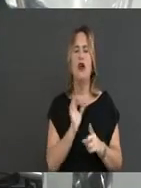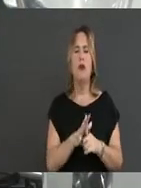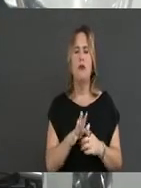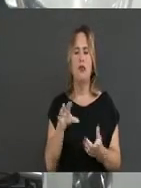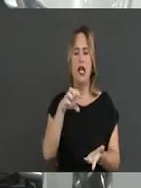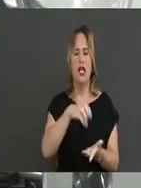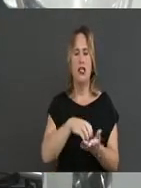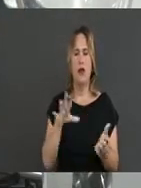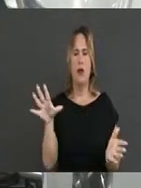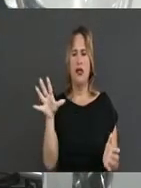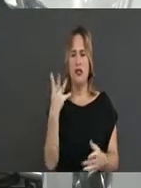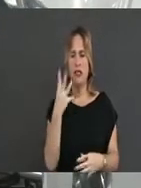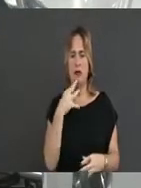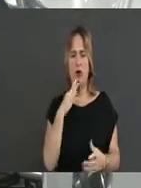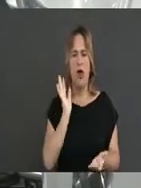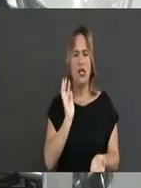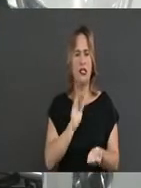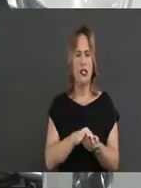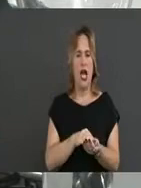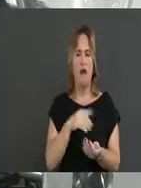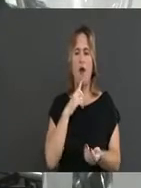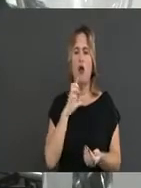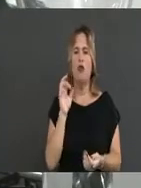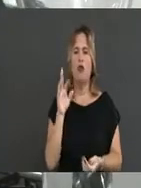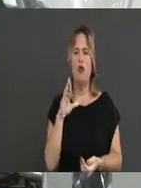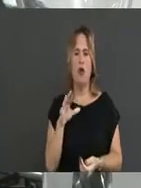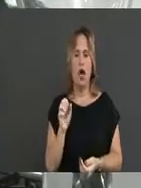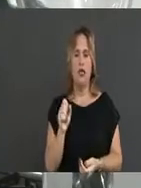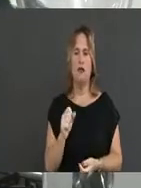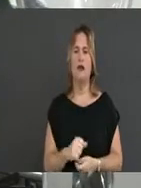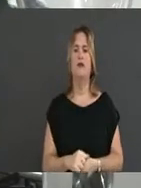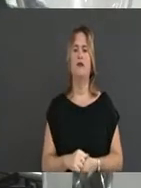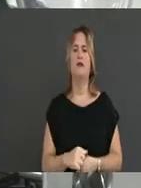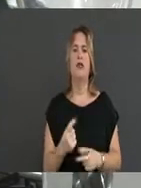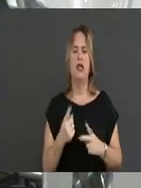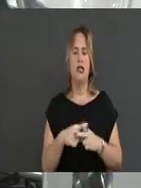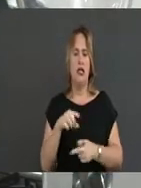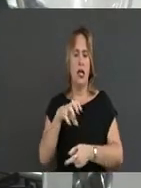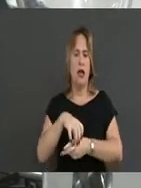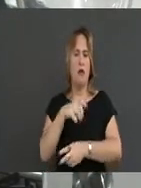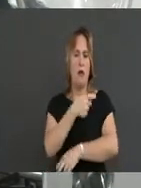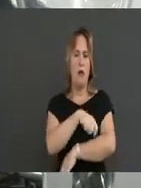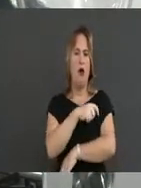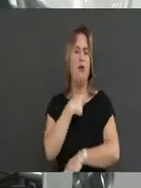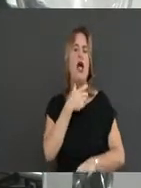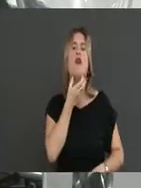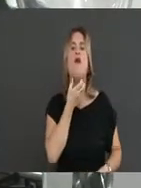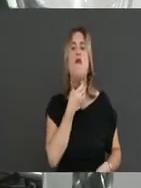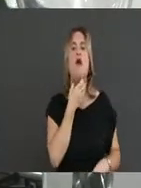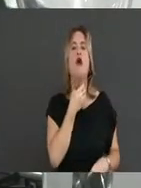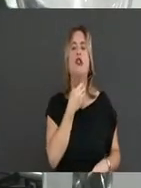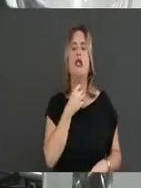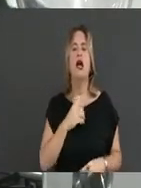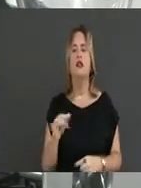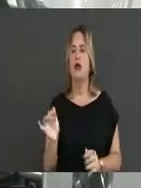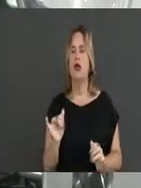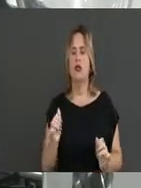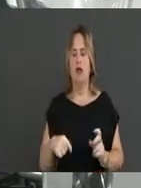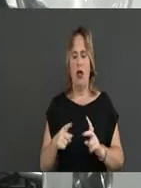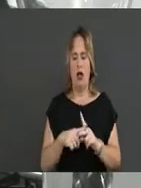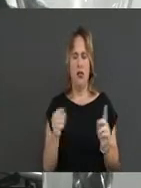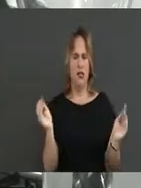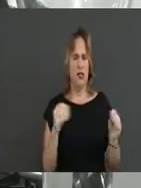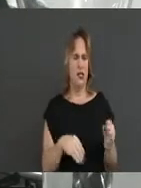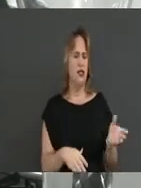zona de Siboney, en el Sapo, en la Guásima, en menor medida, en el poblado de Boniato, que es el puerto de Boniato, sobre todo, que todos